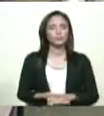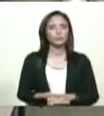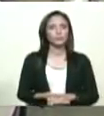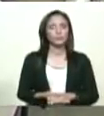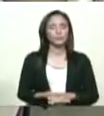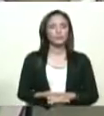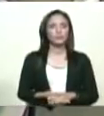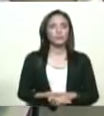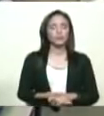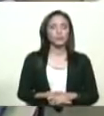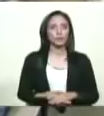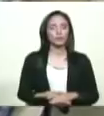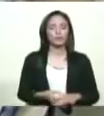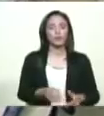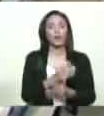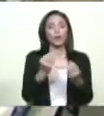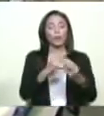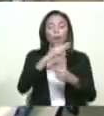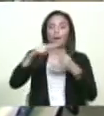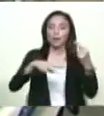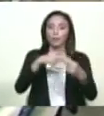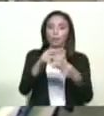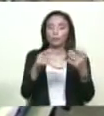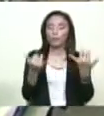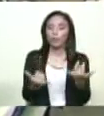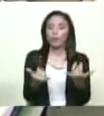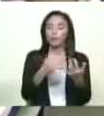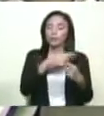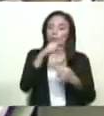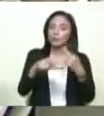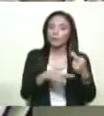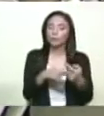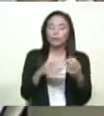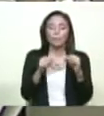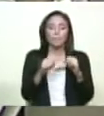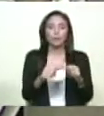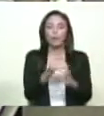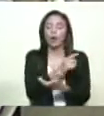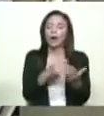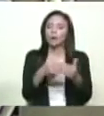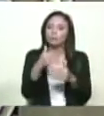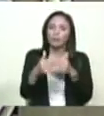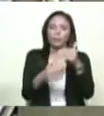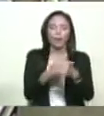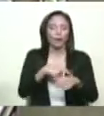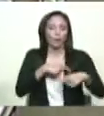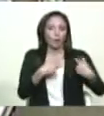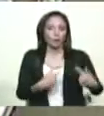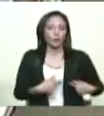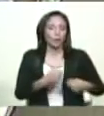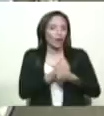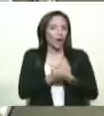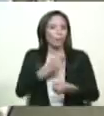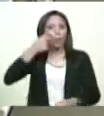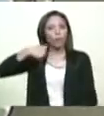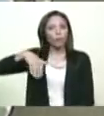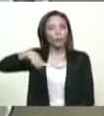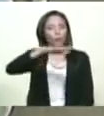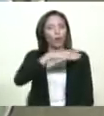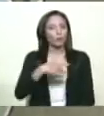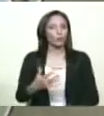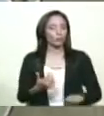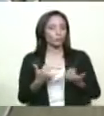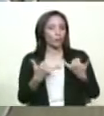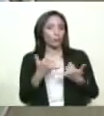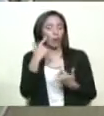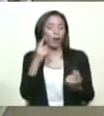de la revolución bolivariana está en sembrar se en el corazón del pueblo y en